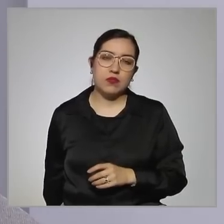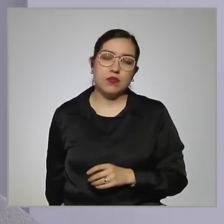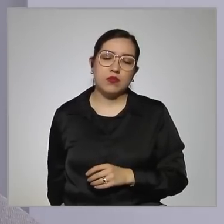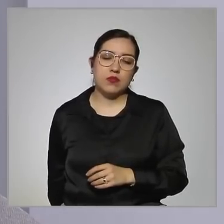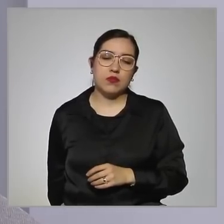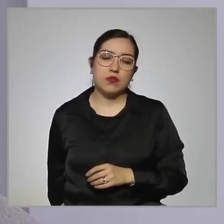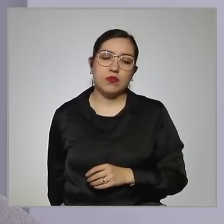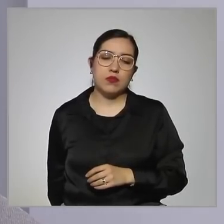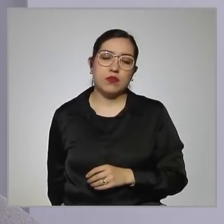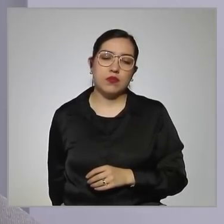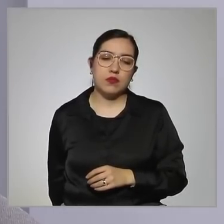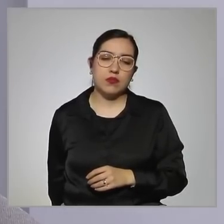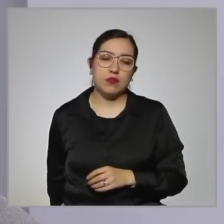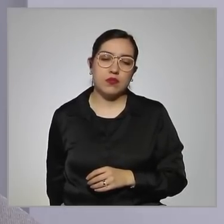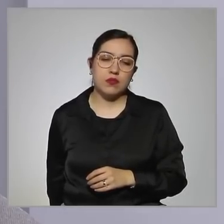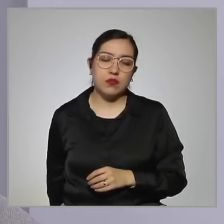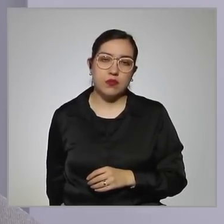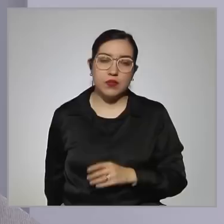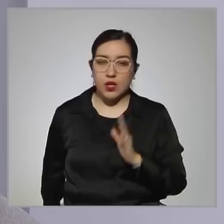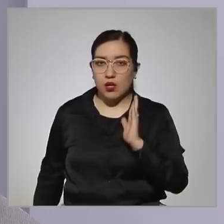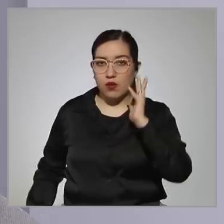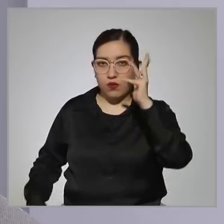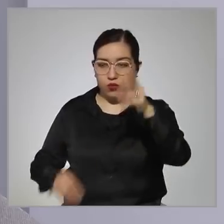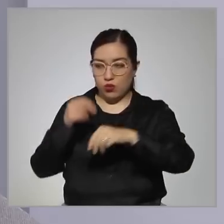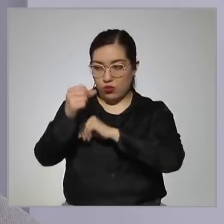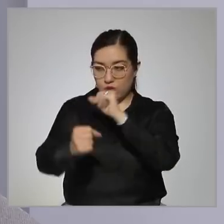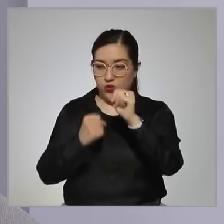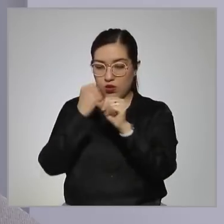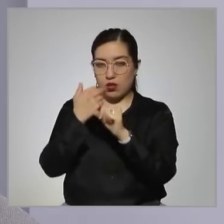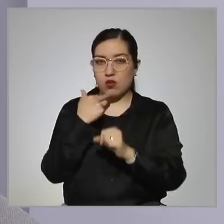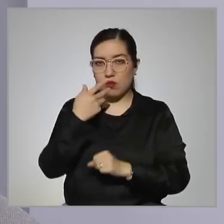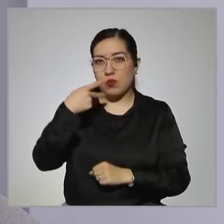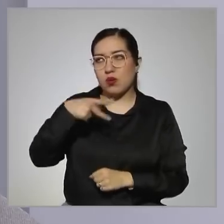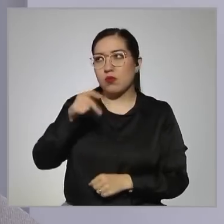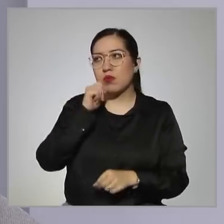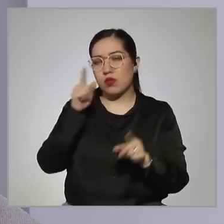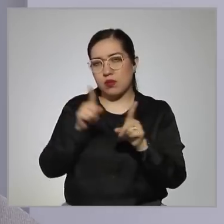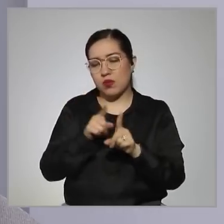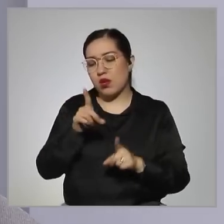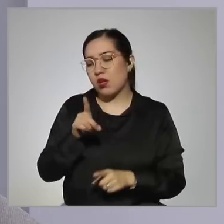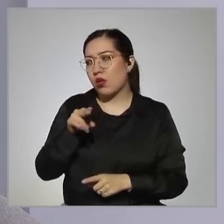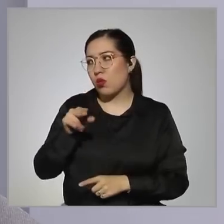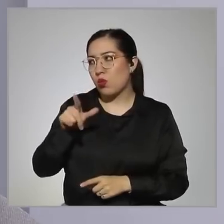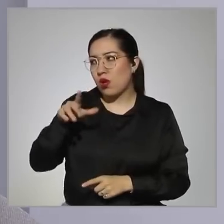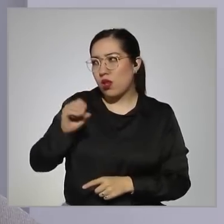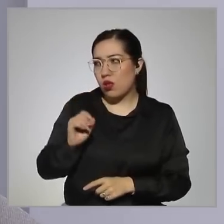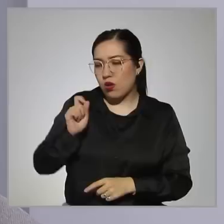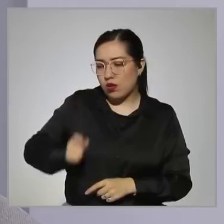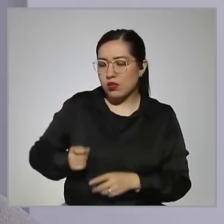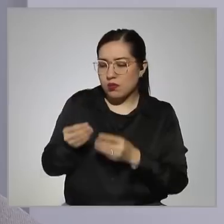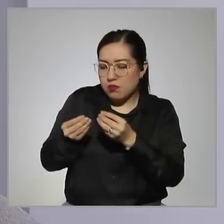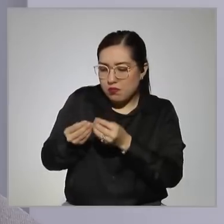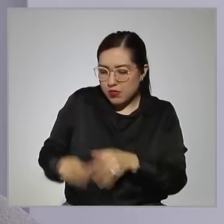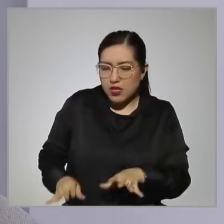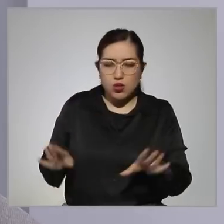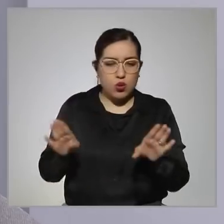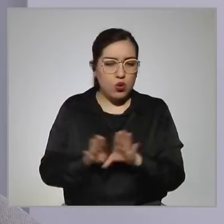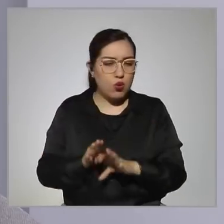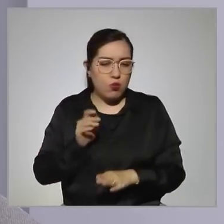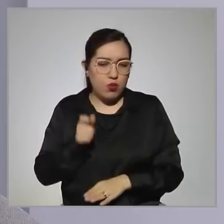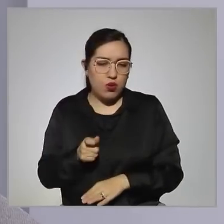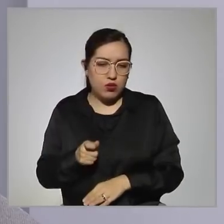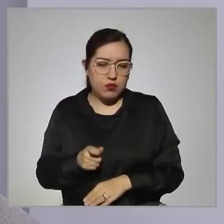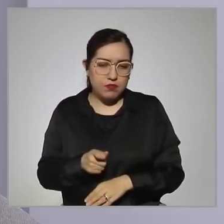dejar de lado que también la idea del final va acompañada de duelos. Y pienso en cómo se viven los duelos cuando